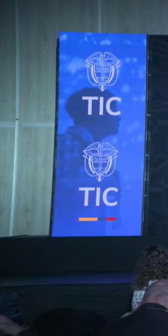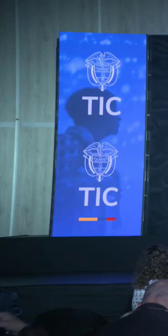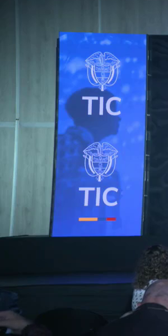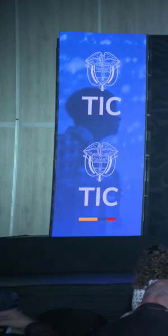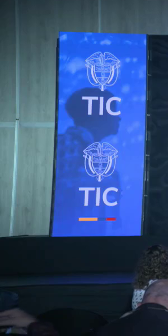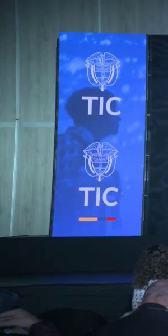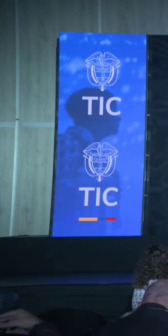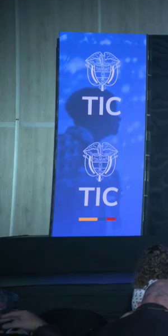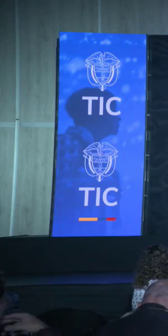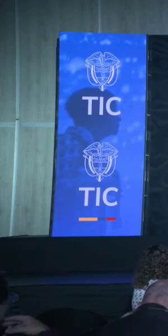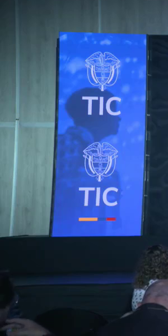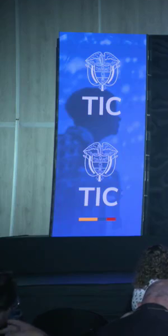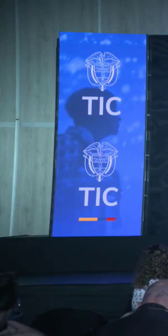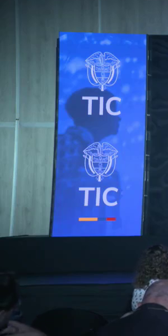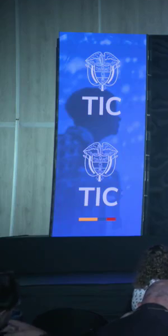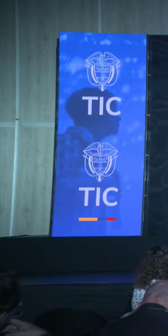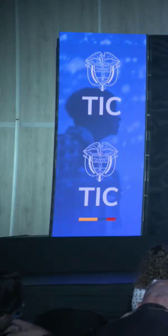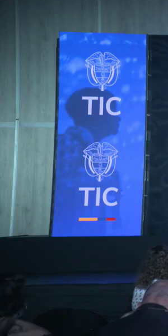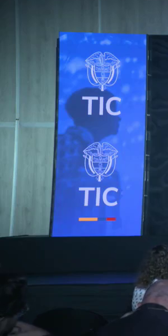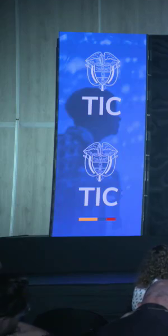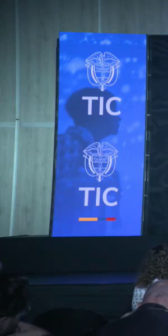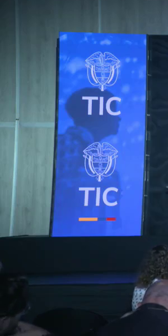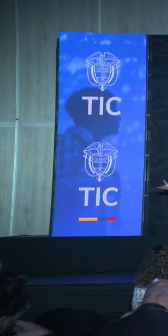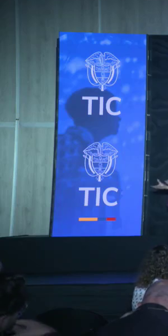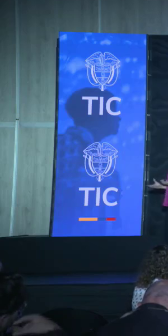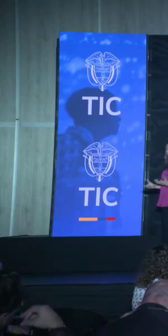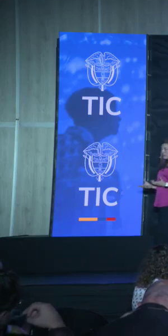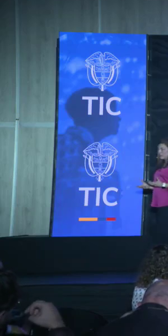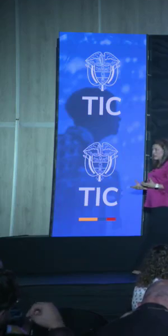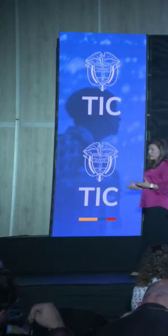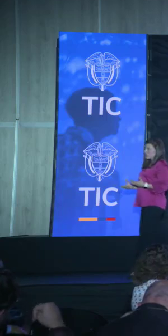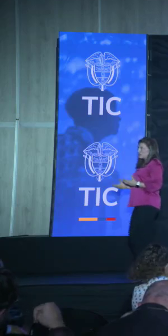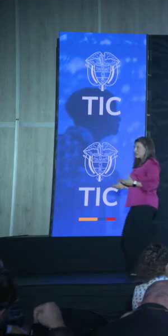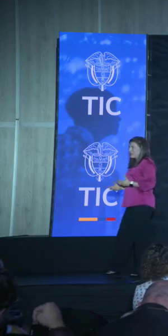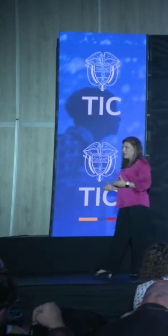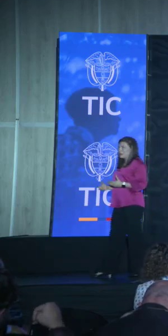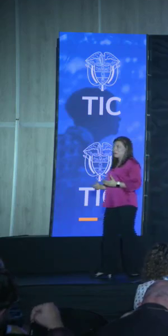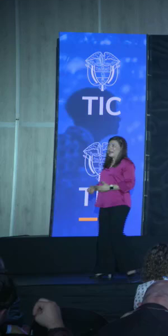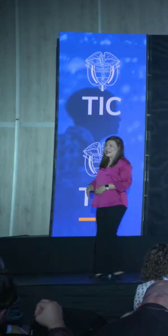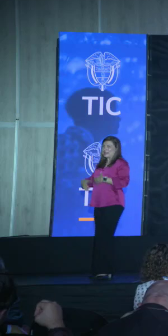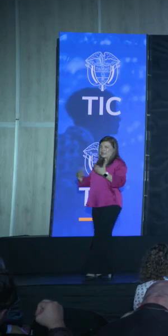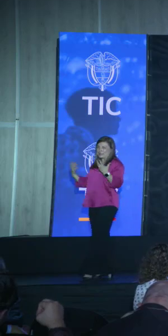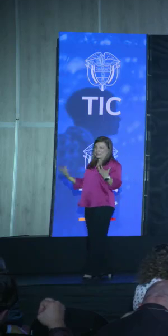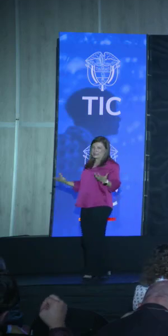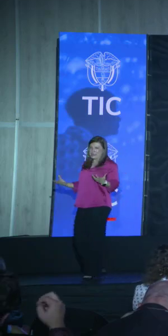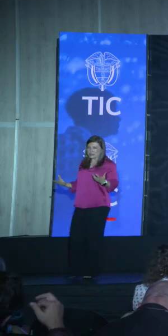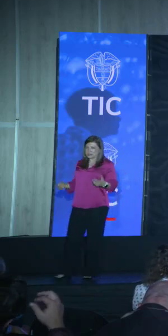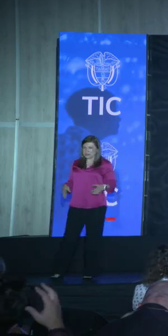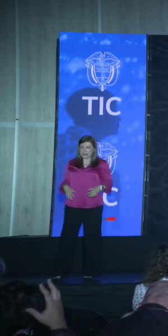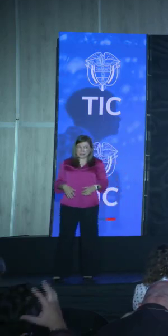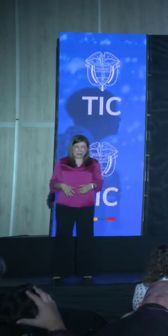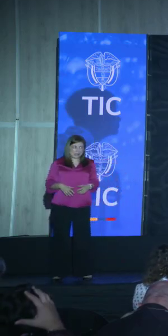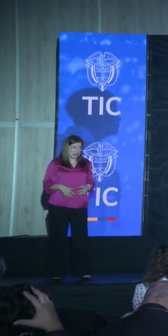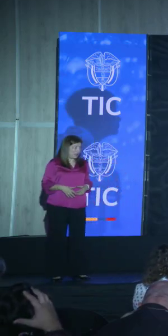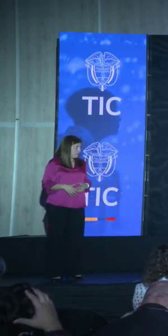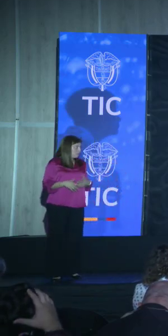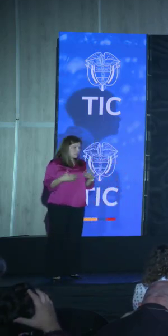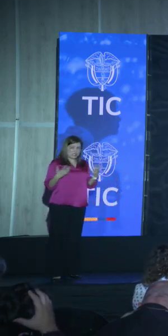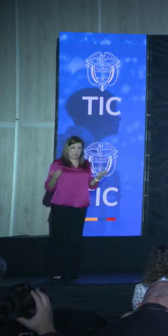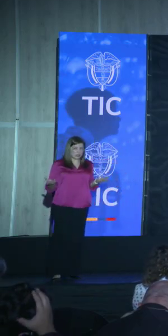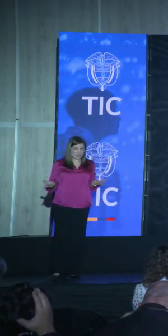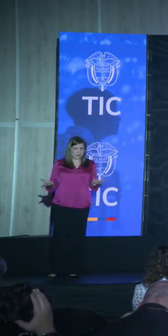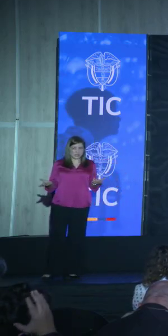hacer. Hay infraestructura de telecomunicaciones que puede ser suficiente para algunas aplicaciones. Si usted quiere una gran cantidad de